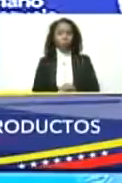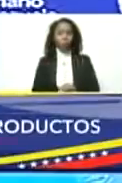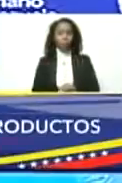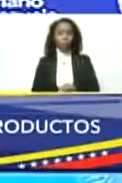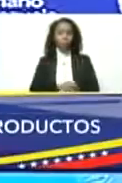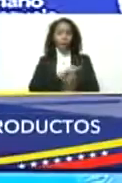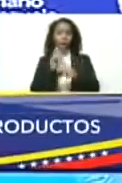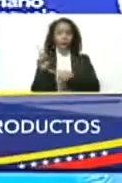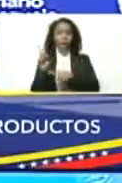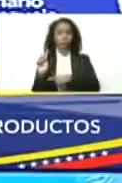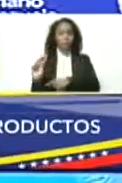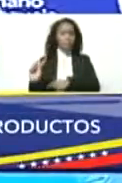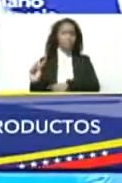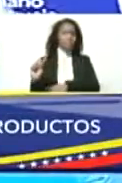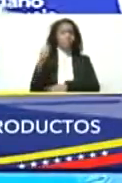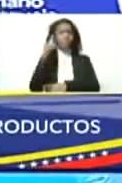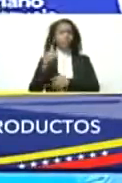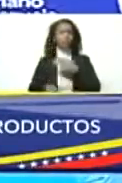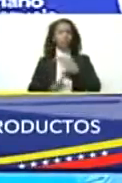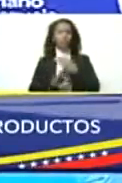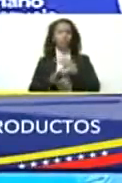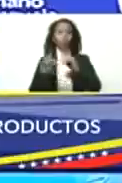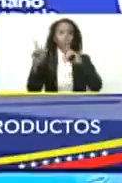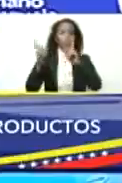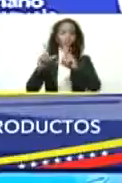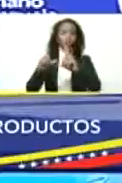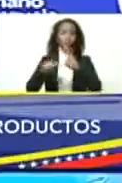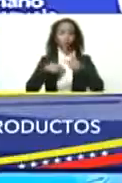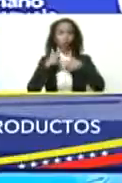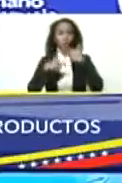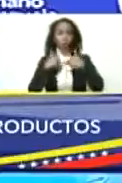Ellos fueron los primeros que tuvieron un televisor a color.